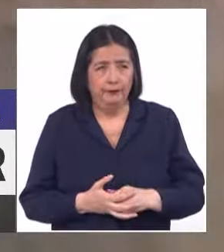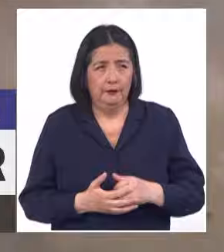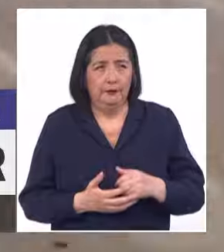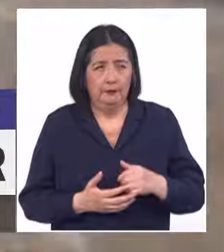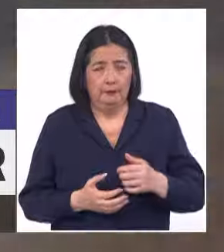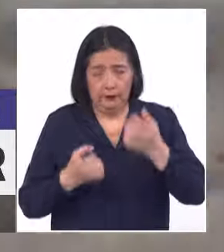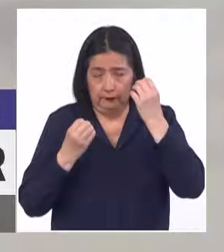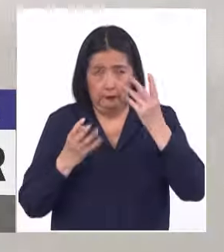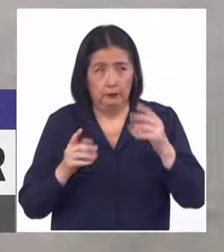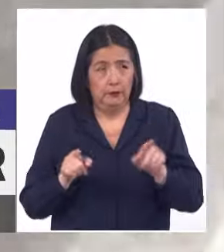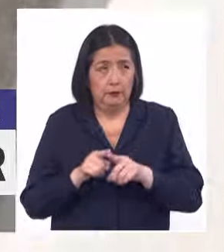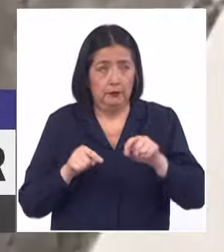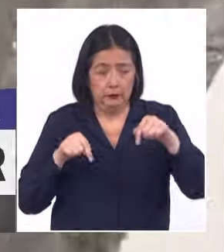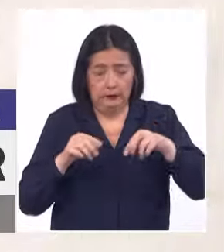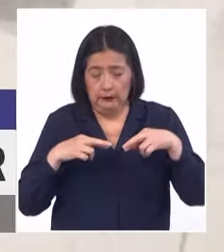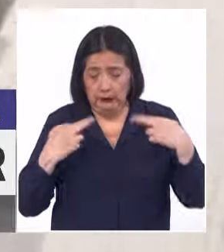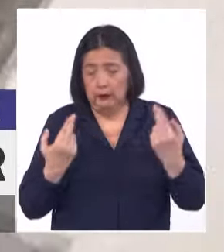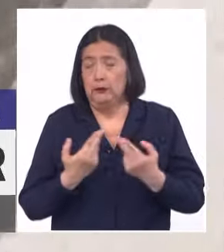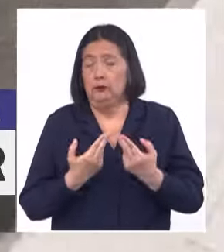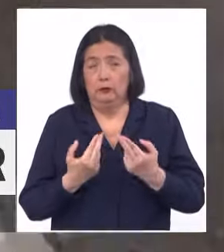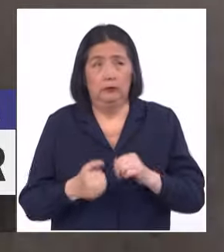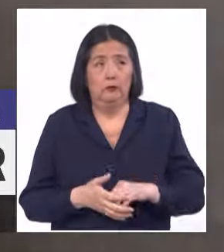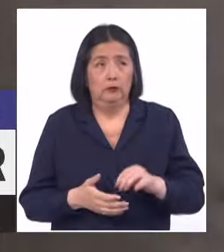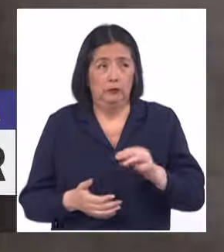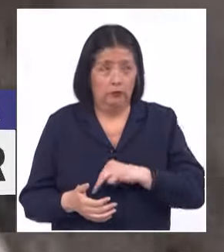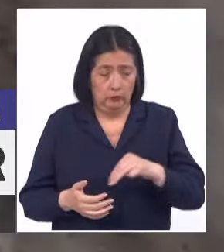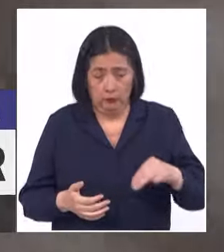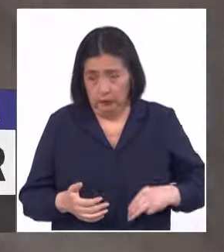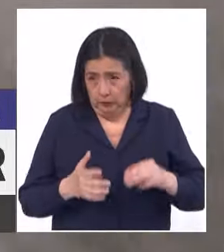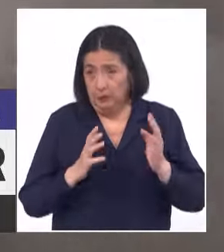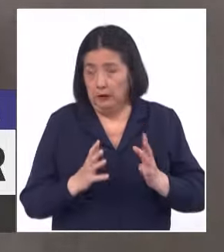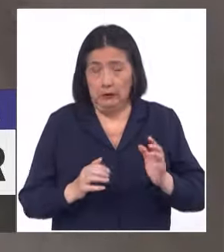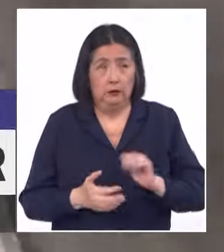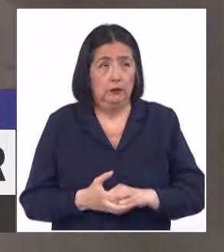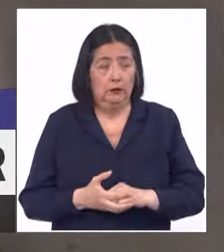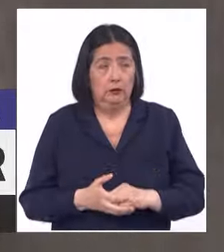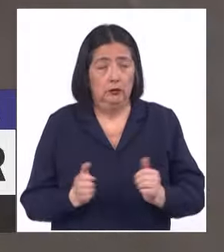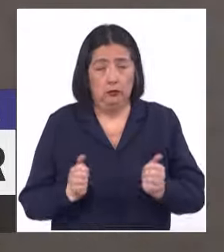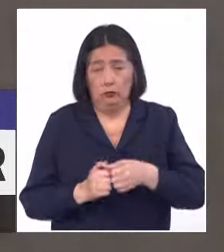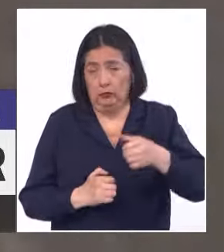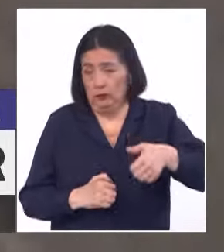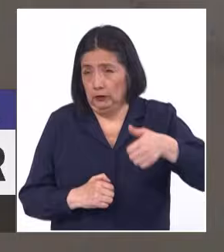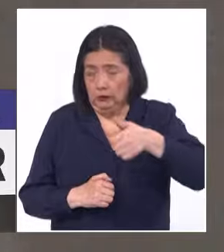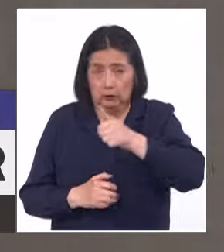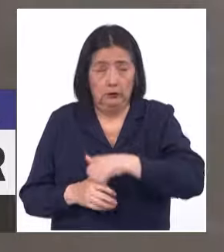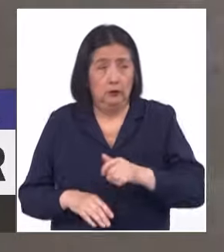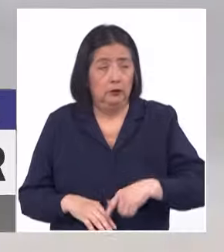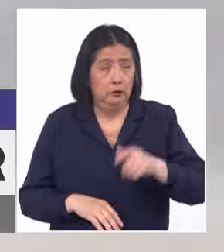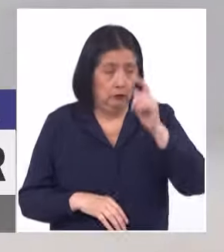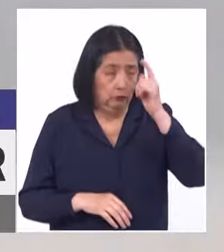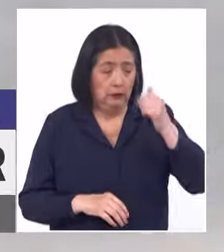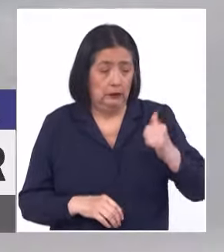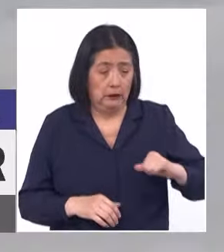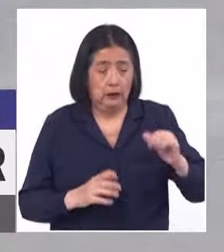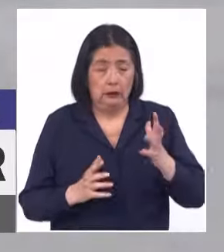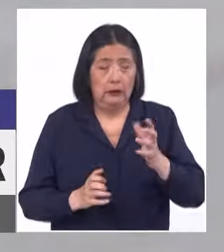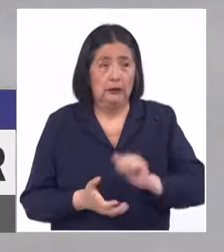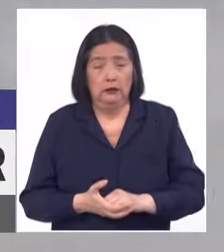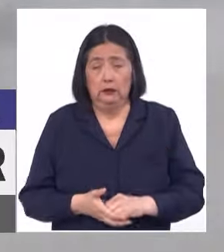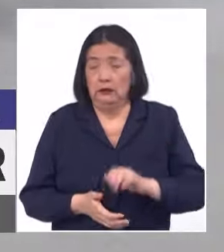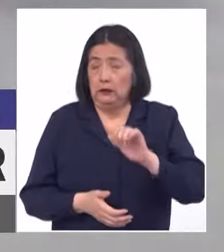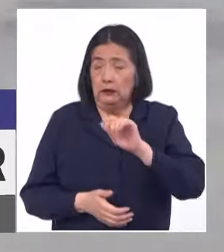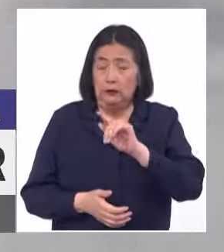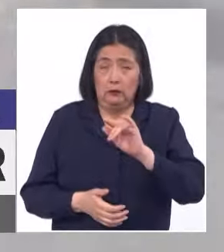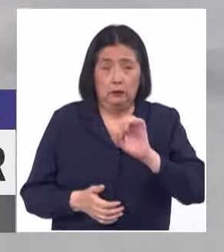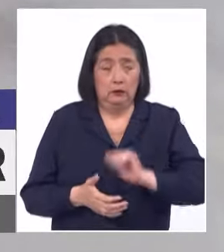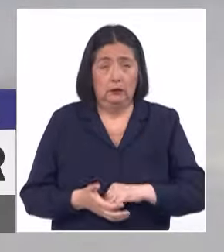que en esta reunión que tuvo los ministros con las autoridades de Sucre, el alcalde de Aguas